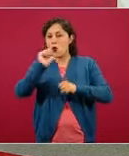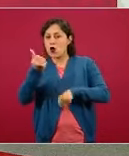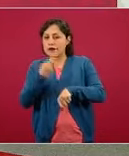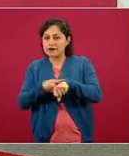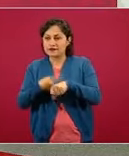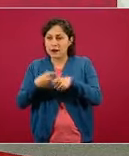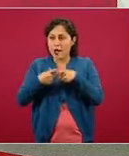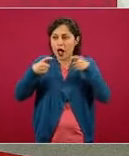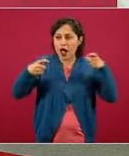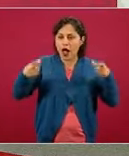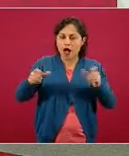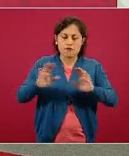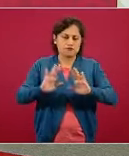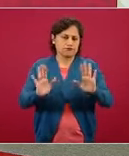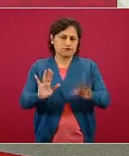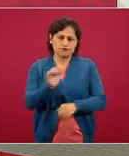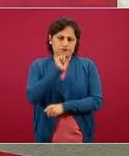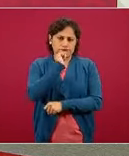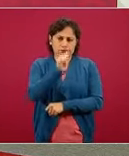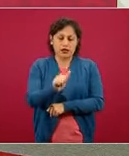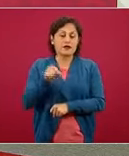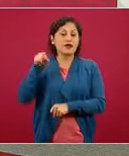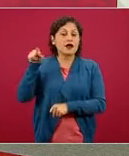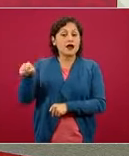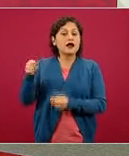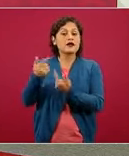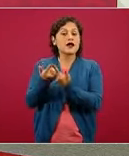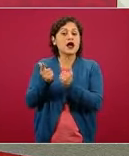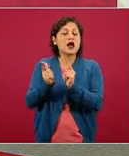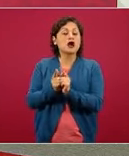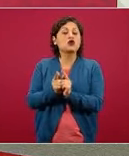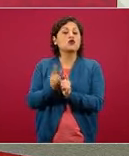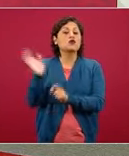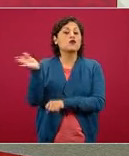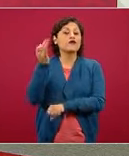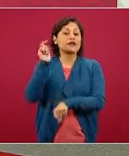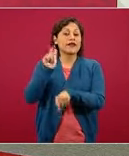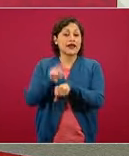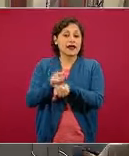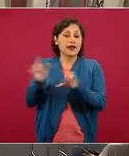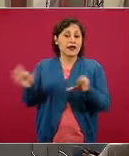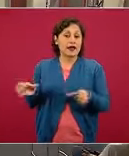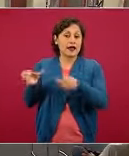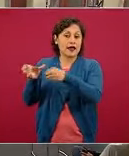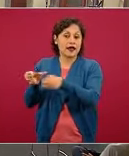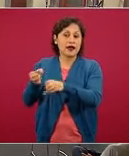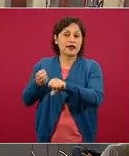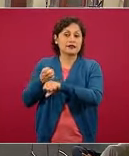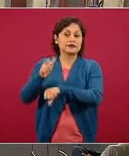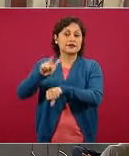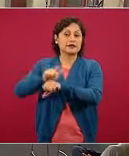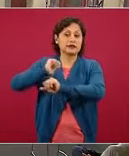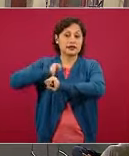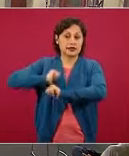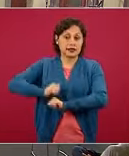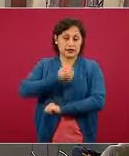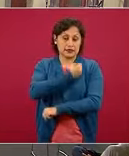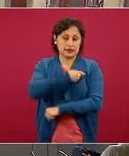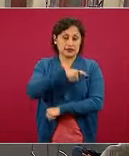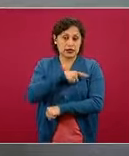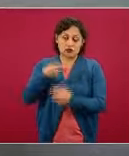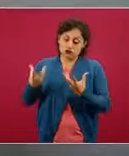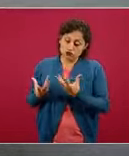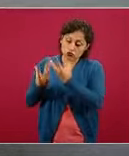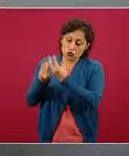una brigada federal, está acompañando a la Secretaría de Salud Estatal para efectos de las actividades de